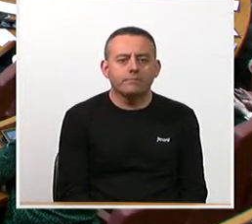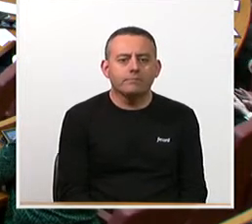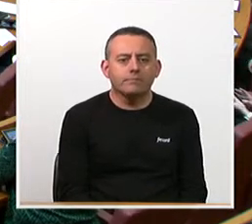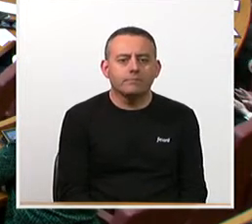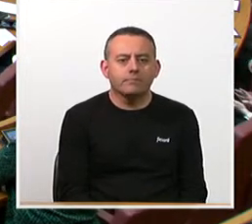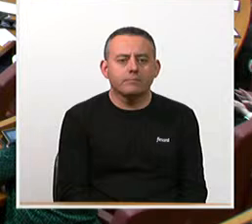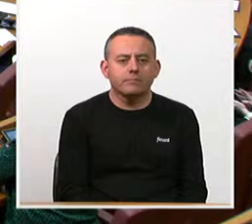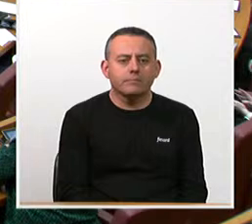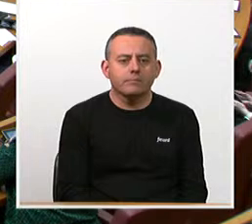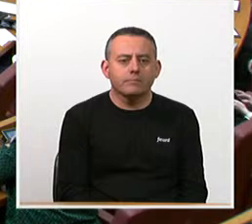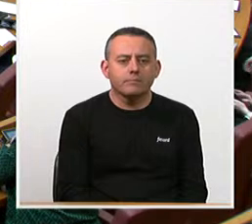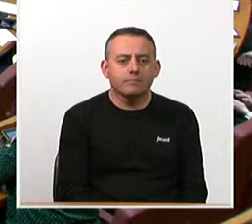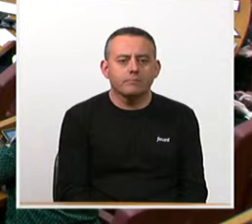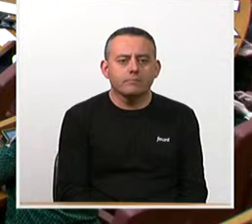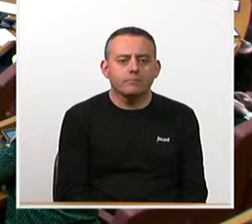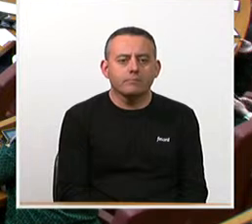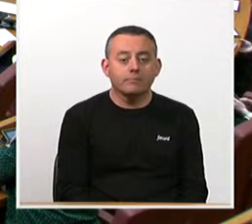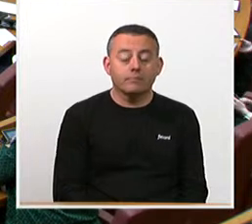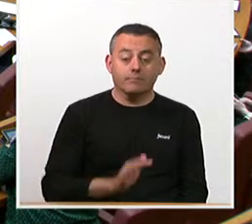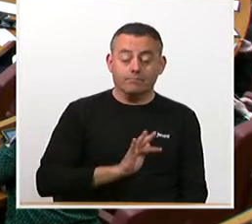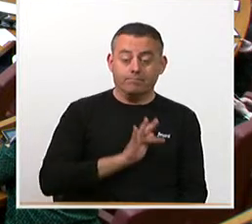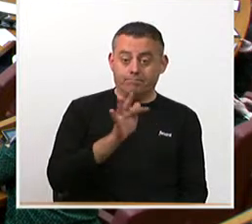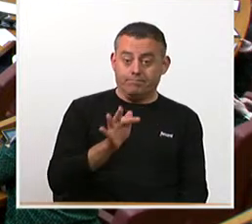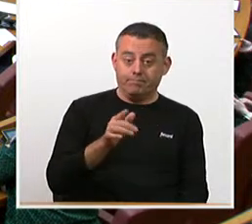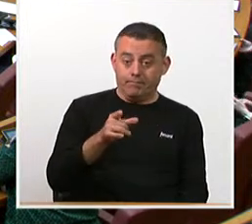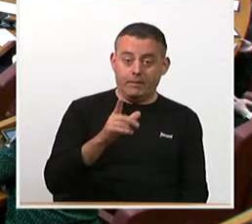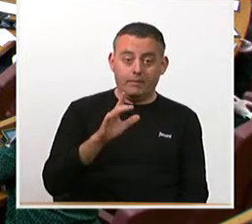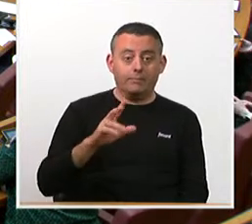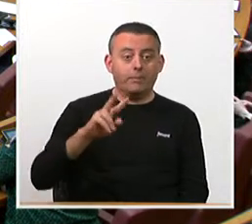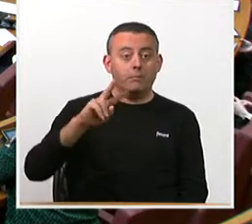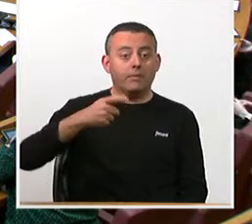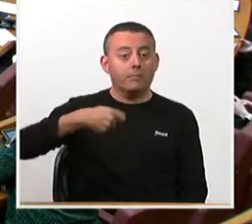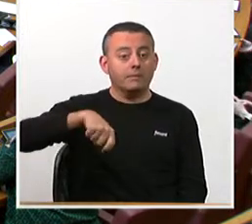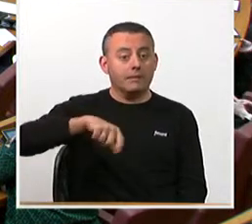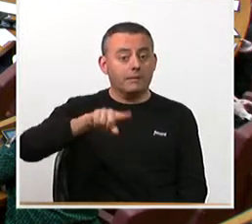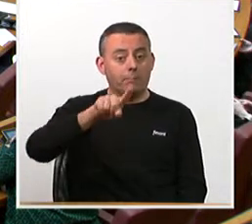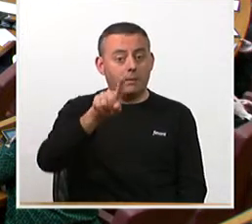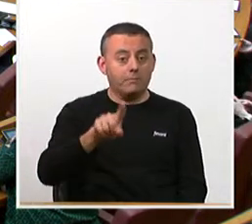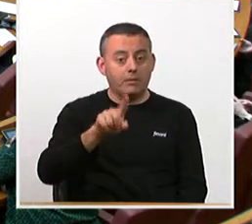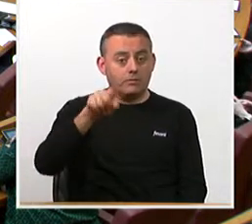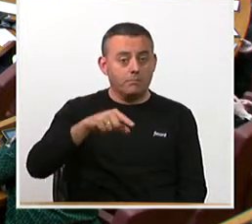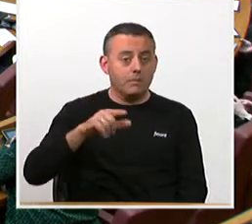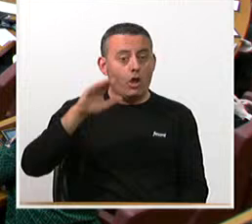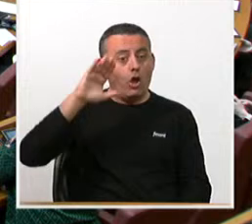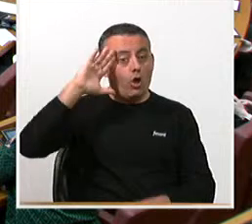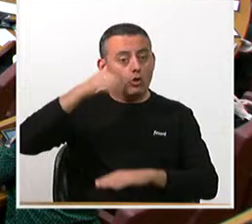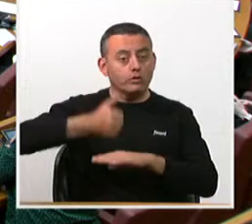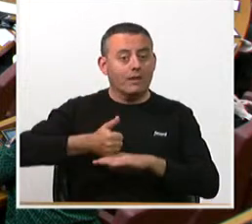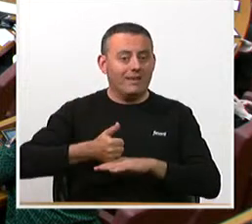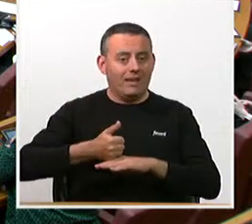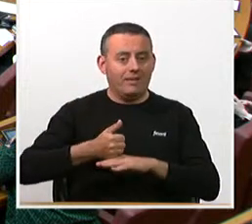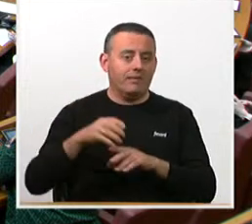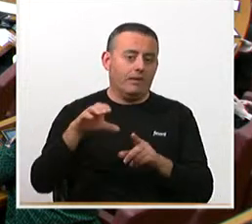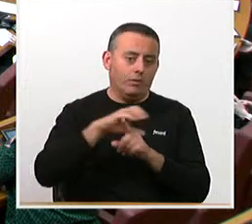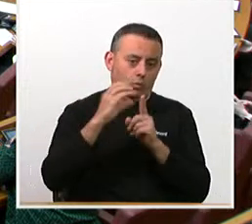gracias tiene la palabra el vicepresidente primero y conseller de cultura y deporte el señor